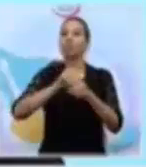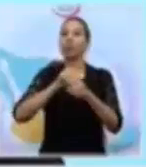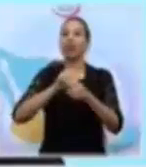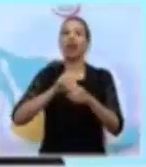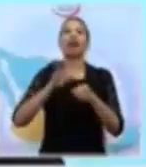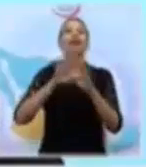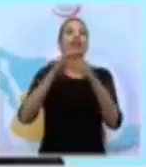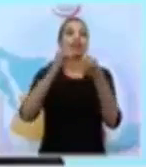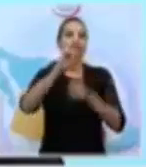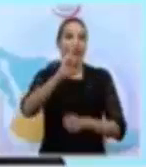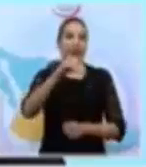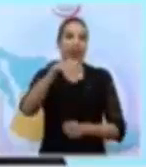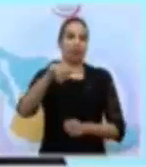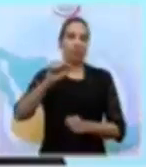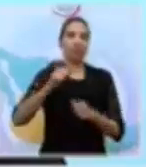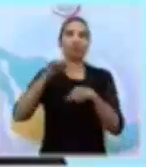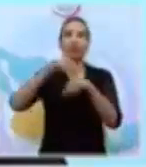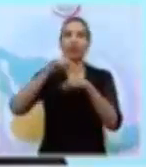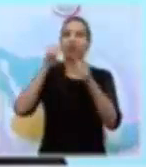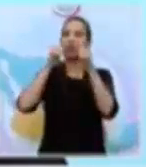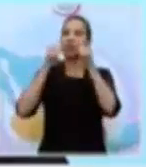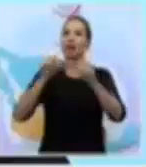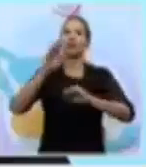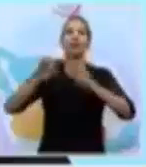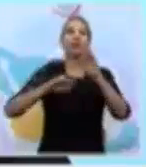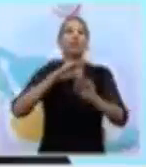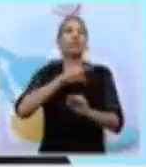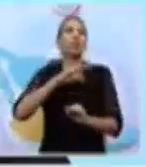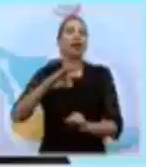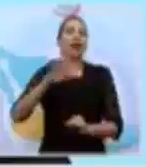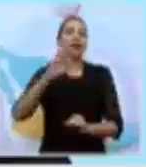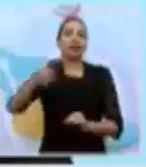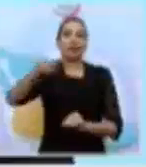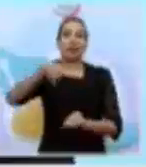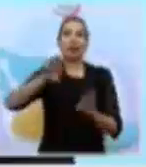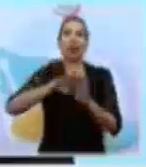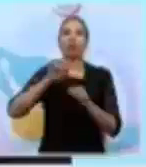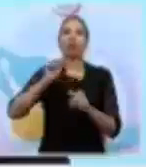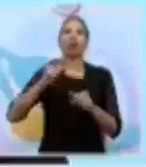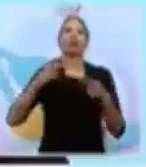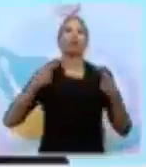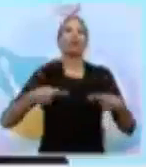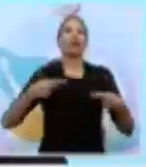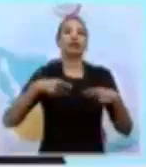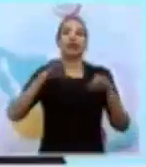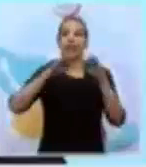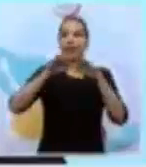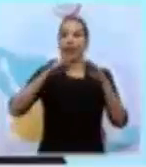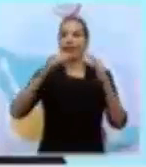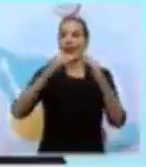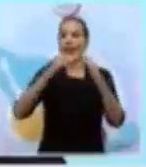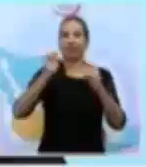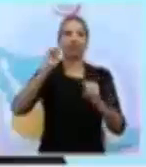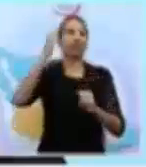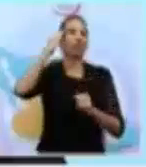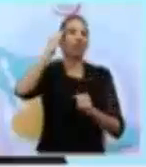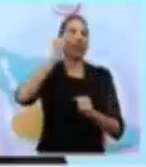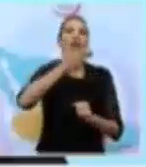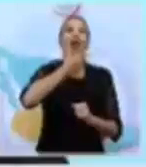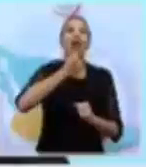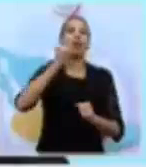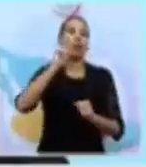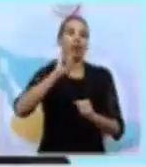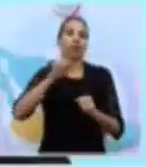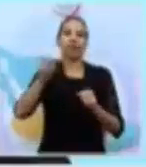un seguro social que le permita a la jefa de hogar, al jefe de hogar, a todos,